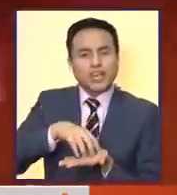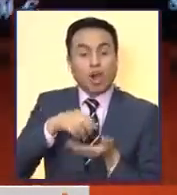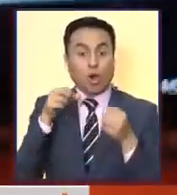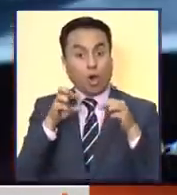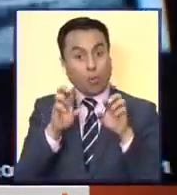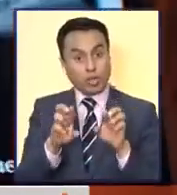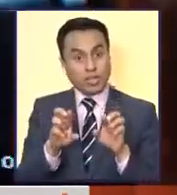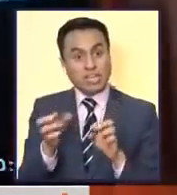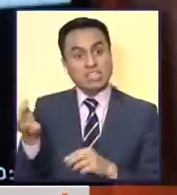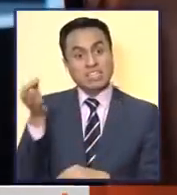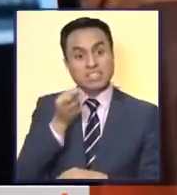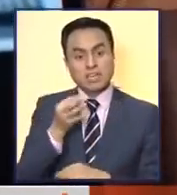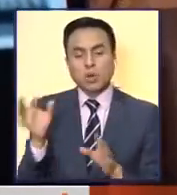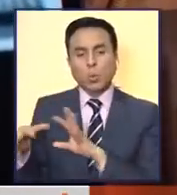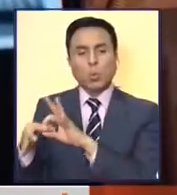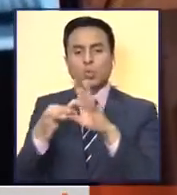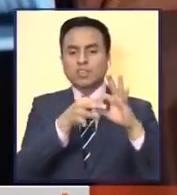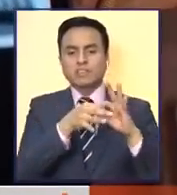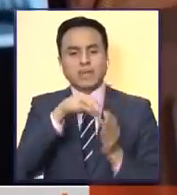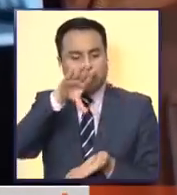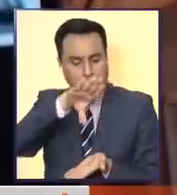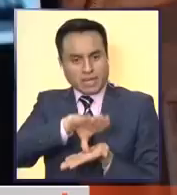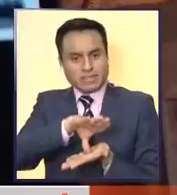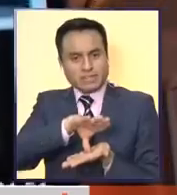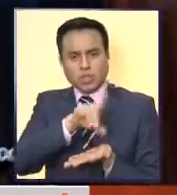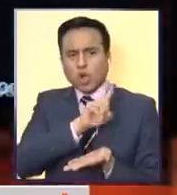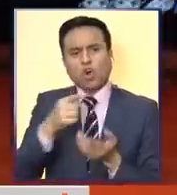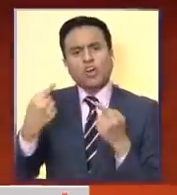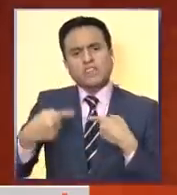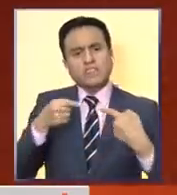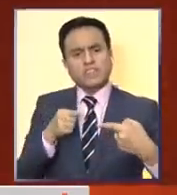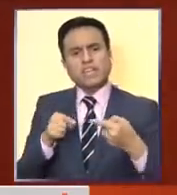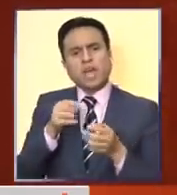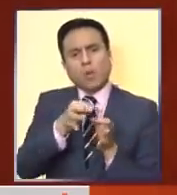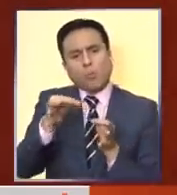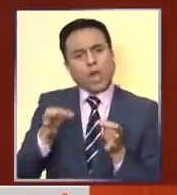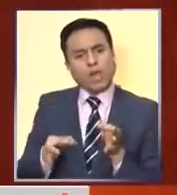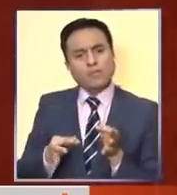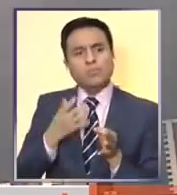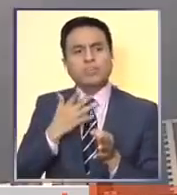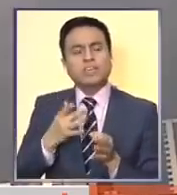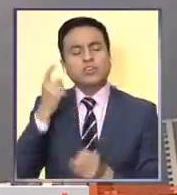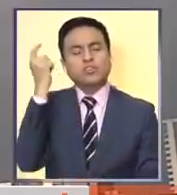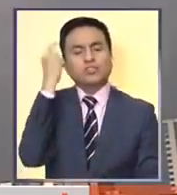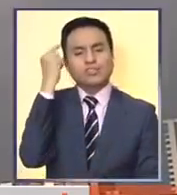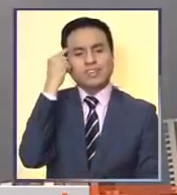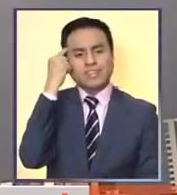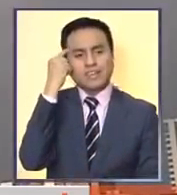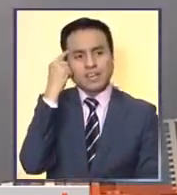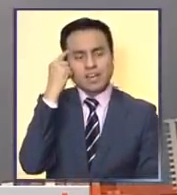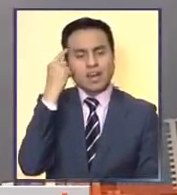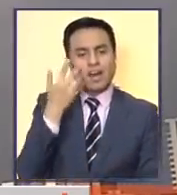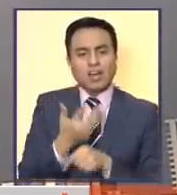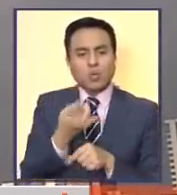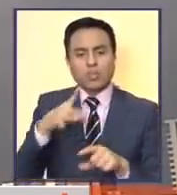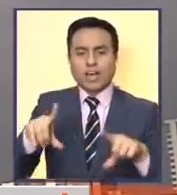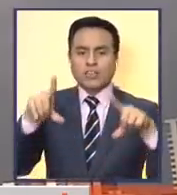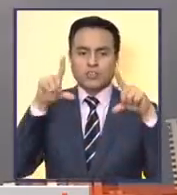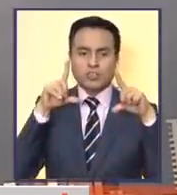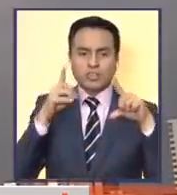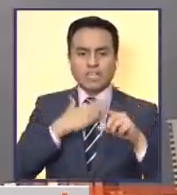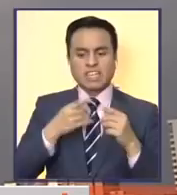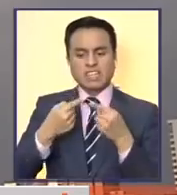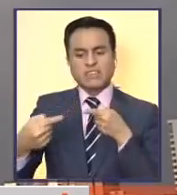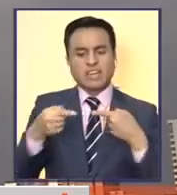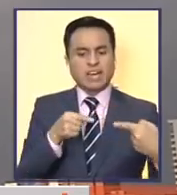Oportunidad, dice, para unirse como país y no para dividir a los pueblos, porque considera que hay solo un actor que quiere dividir